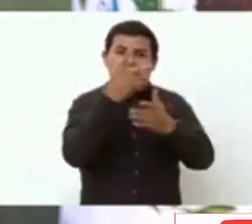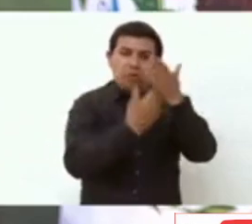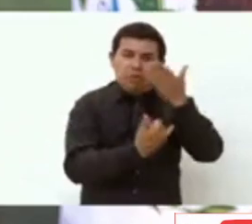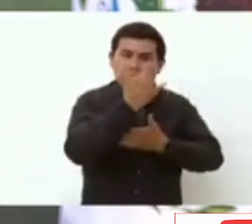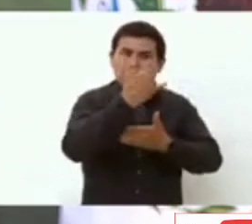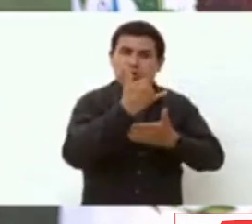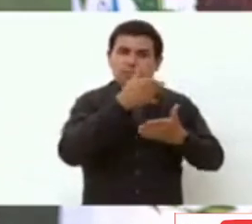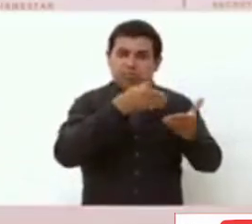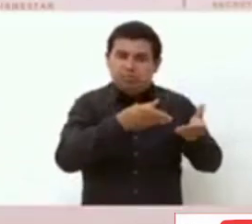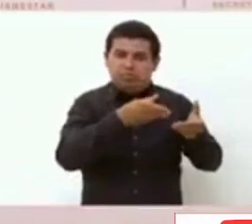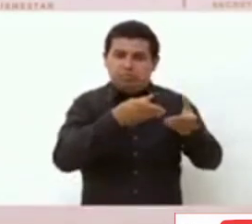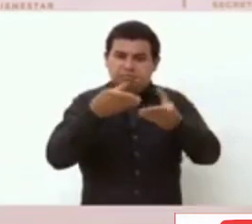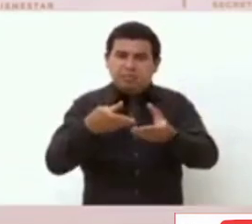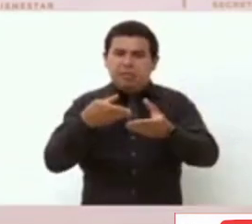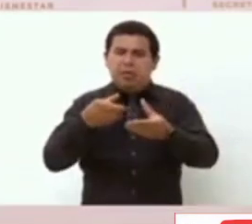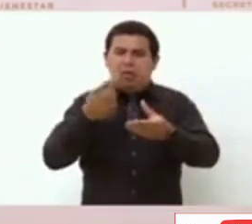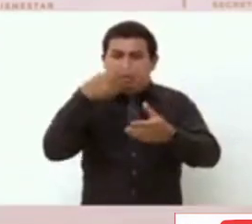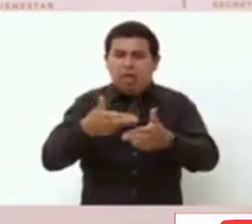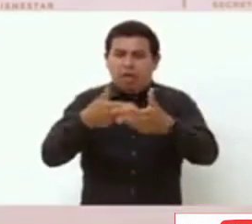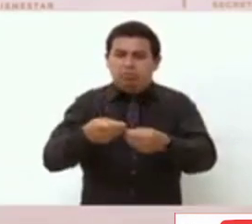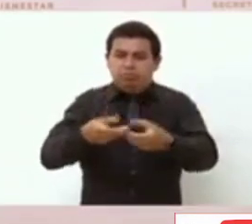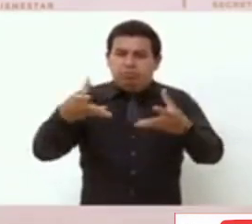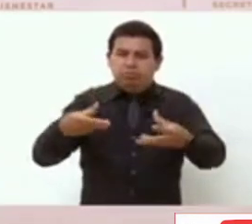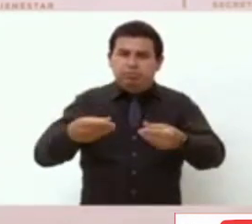porque tiene un efecto multiplicador,